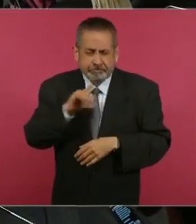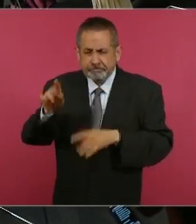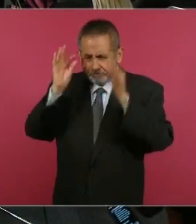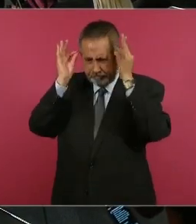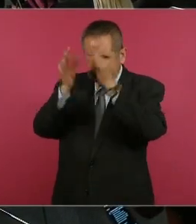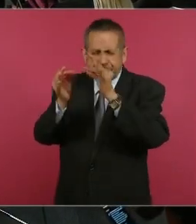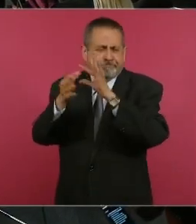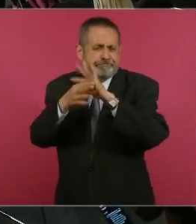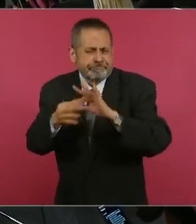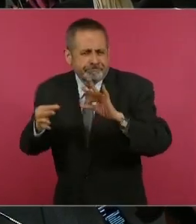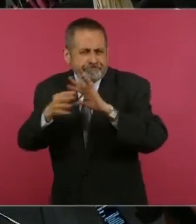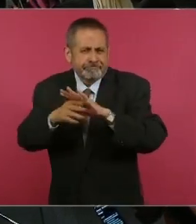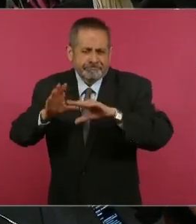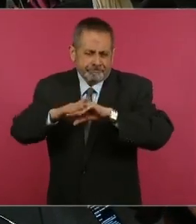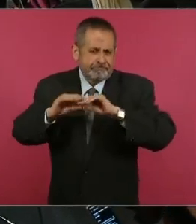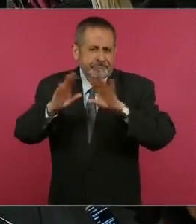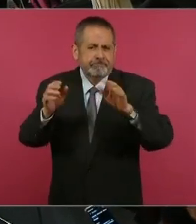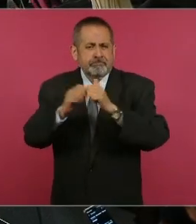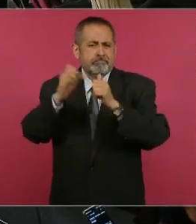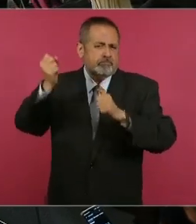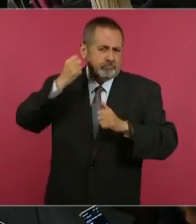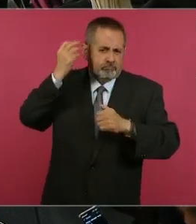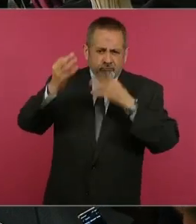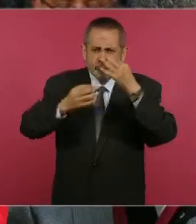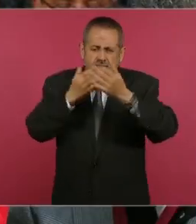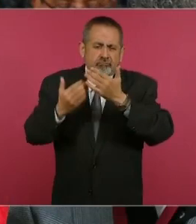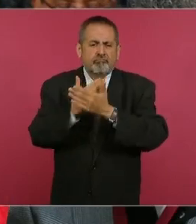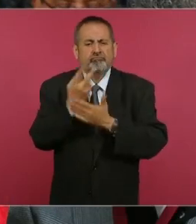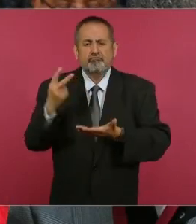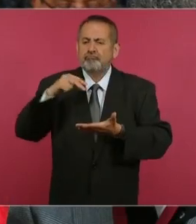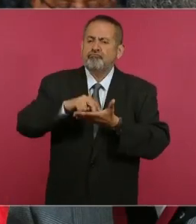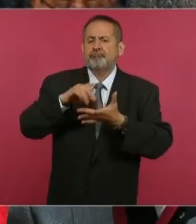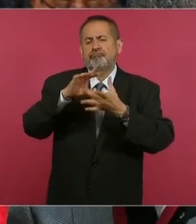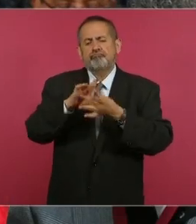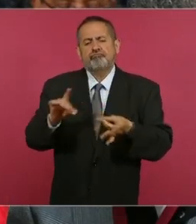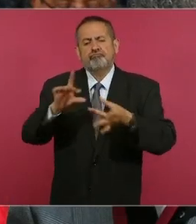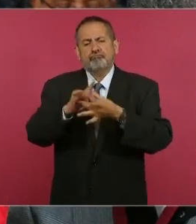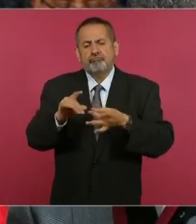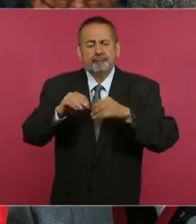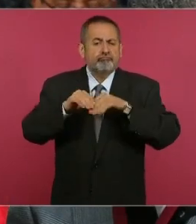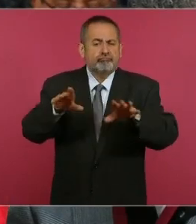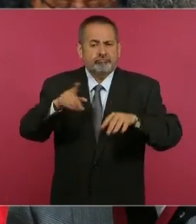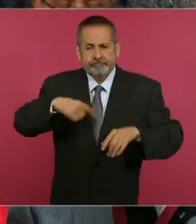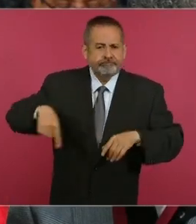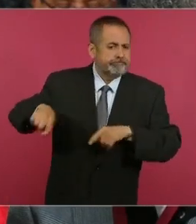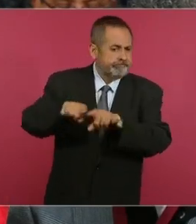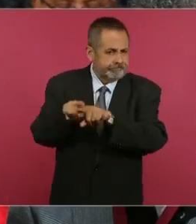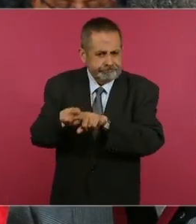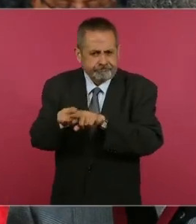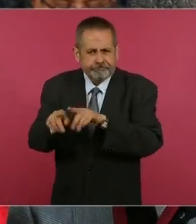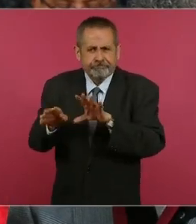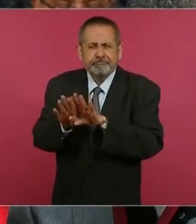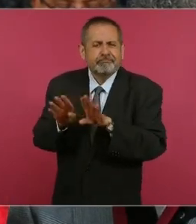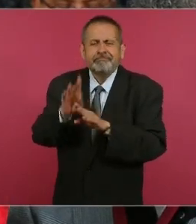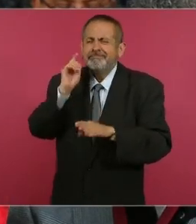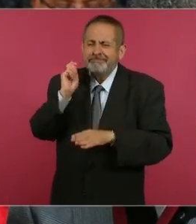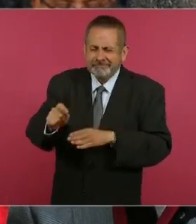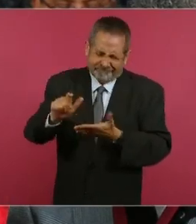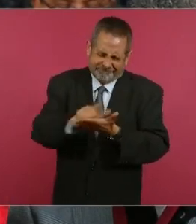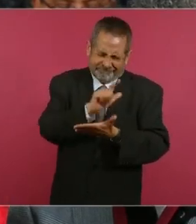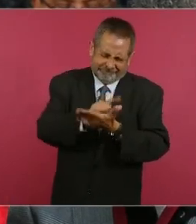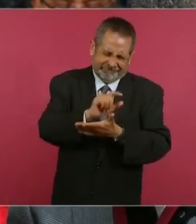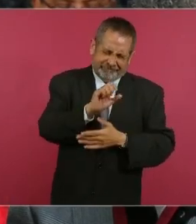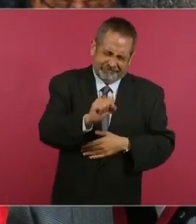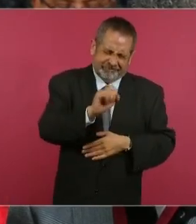puede, a través de la conferencia mañanera, explicarle a los hermanos migrantes sobre qué se trata la ley